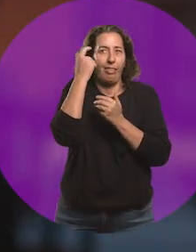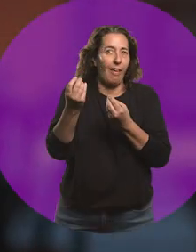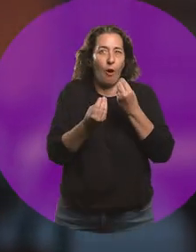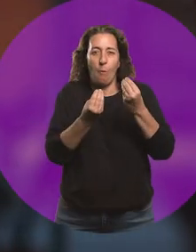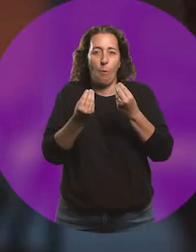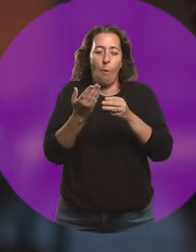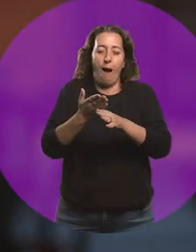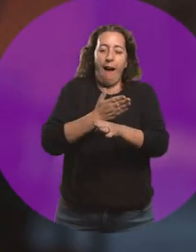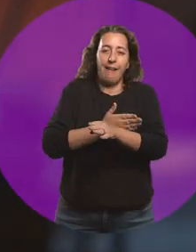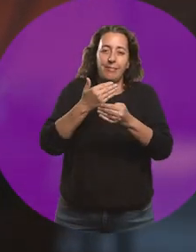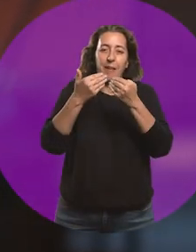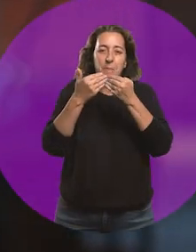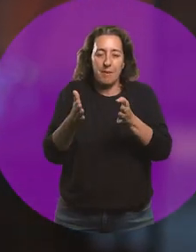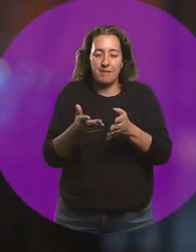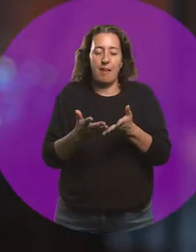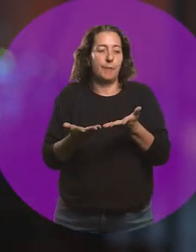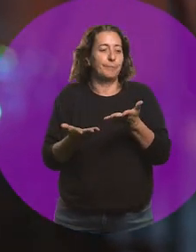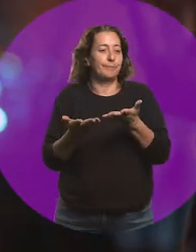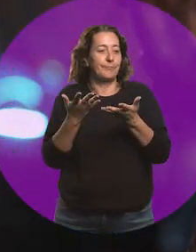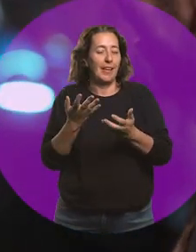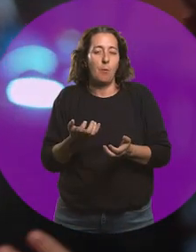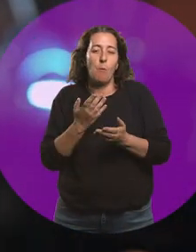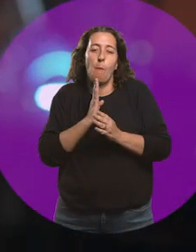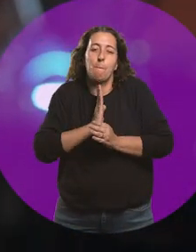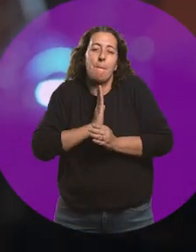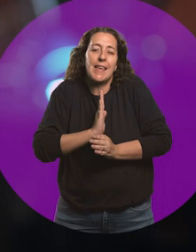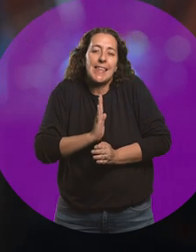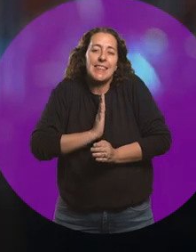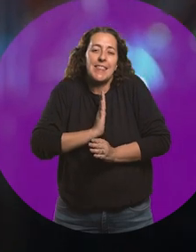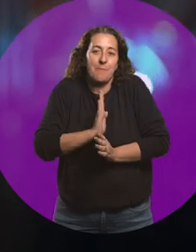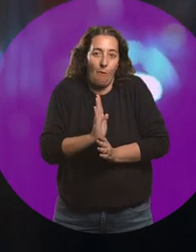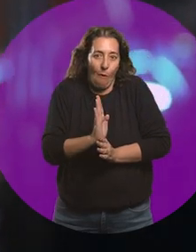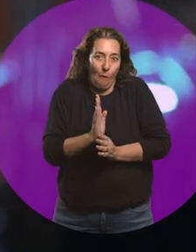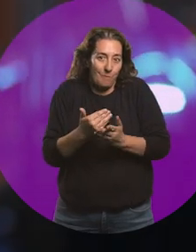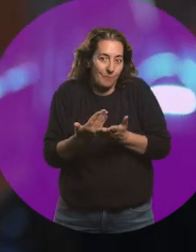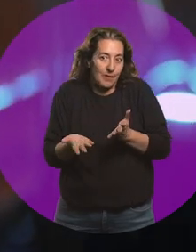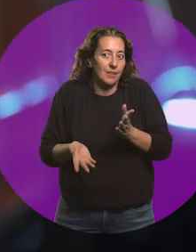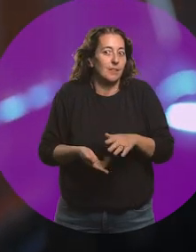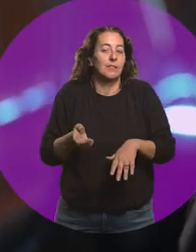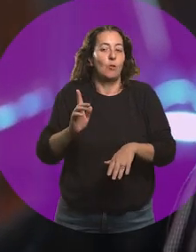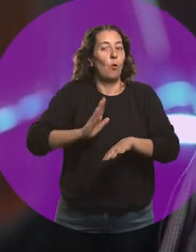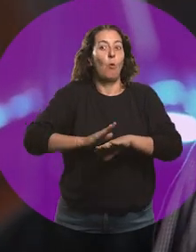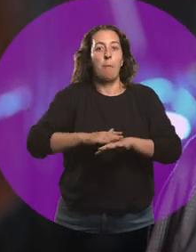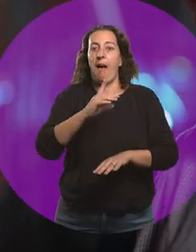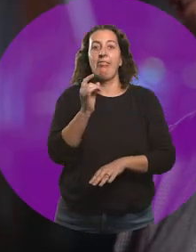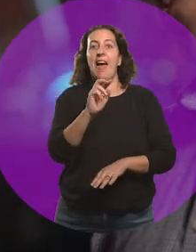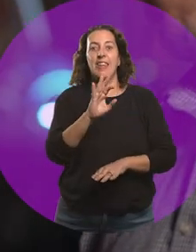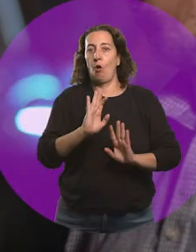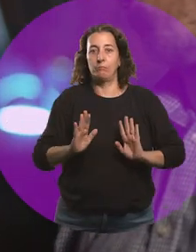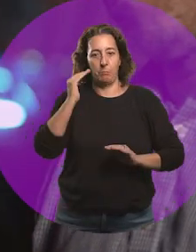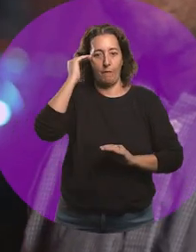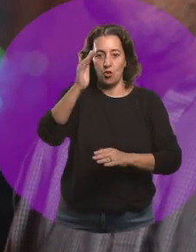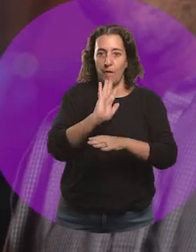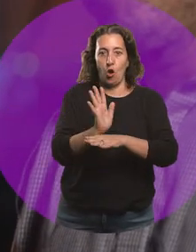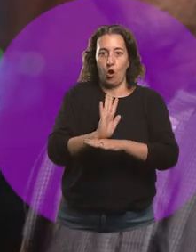Intentamos hacer como un abordaje medio más intimista. Border terapia, todo culpa de Darío. Me encanta. Profe de biología.